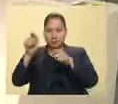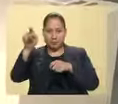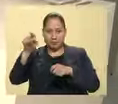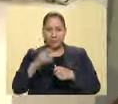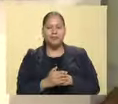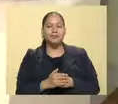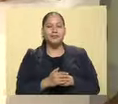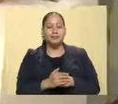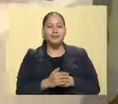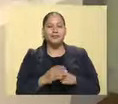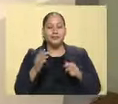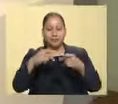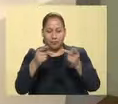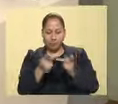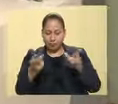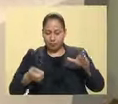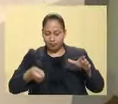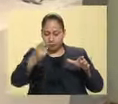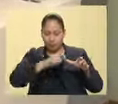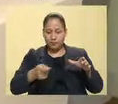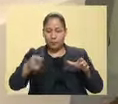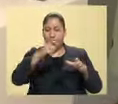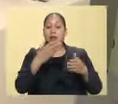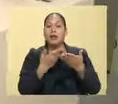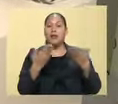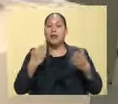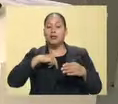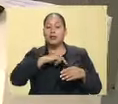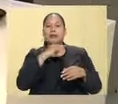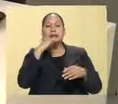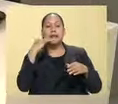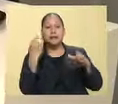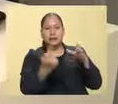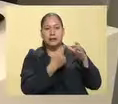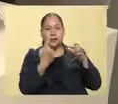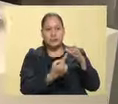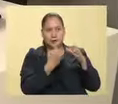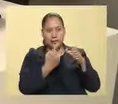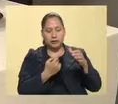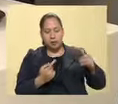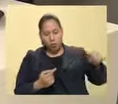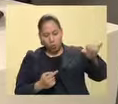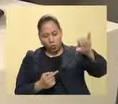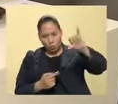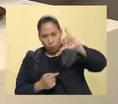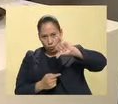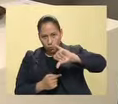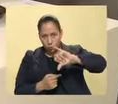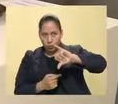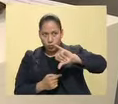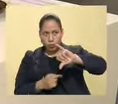servir. Ya está. Y nosotros vámonos con nuestra salsa, la vamos a poner acá. Ok.